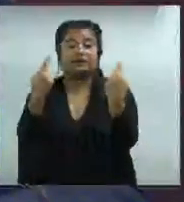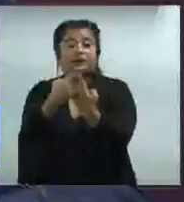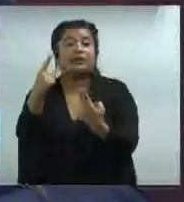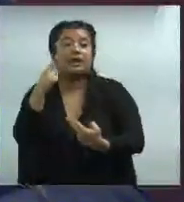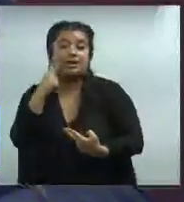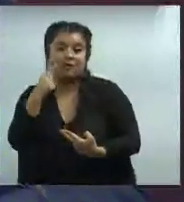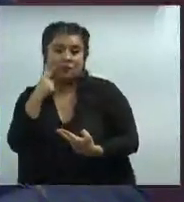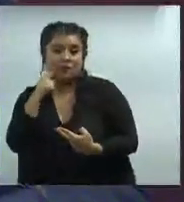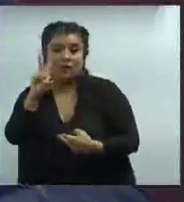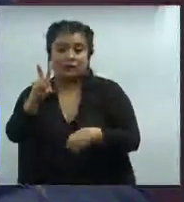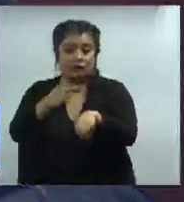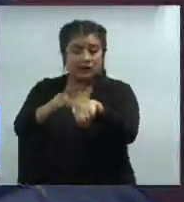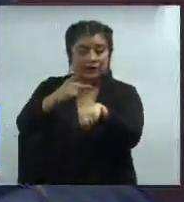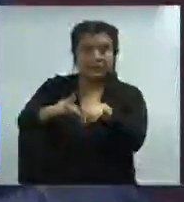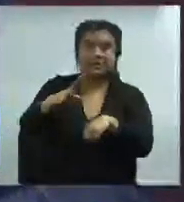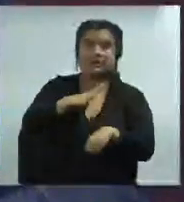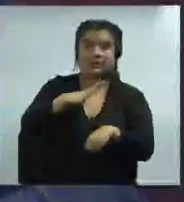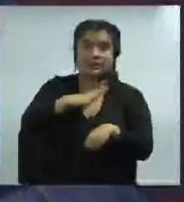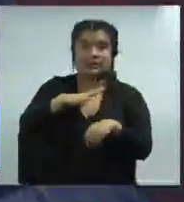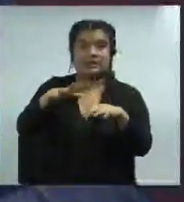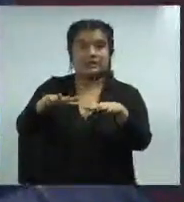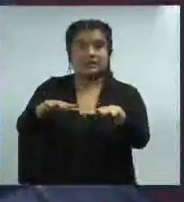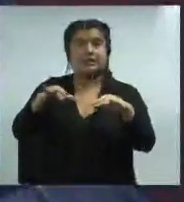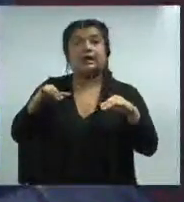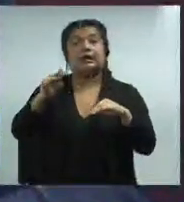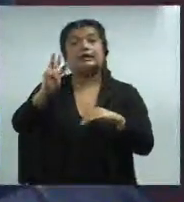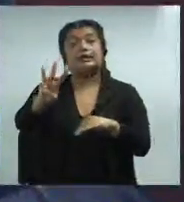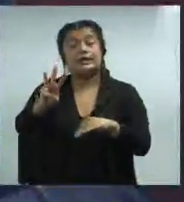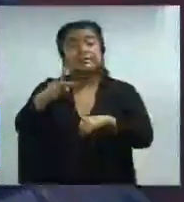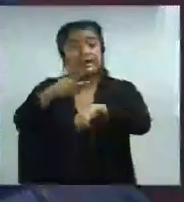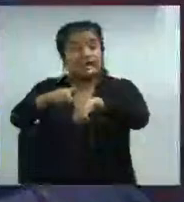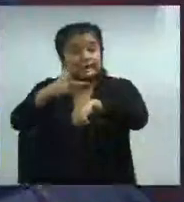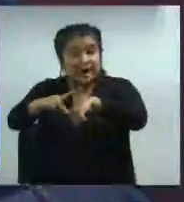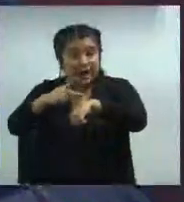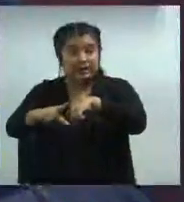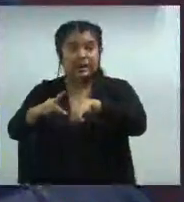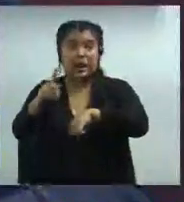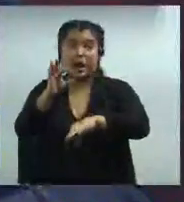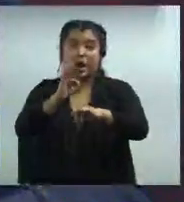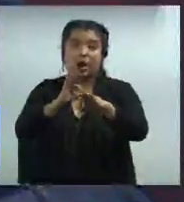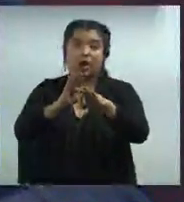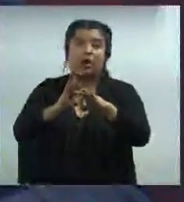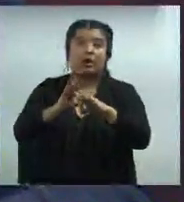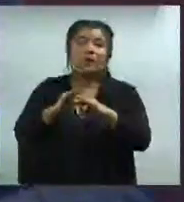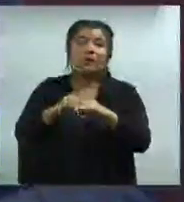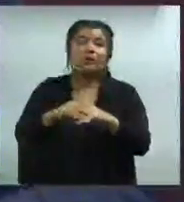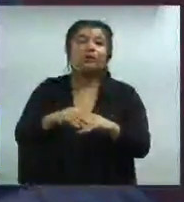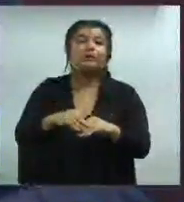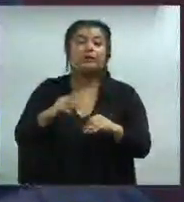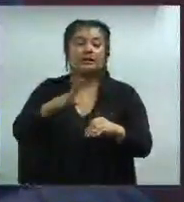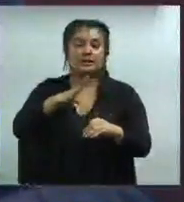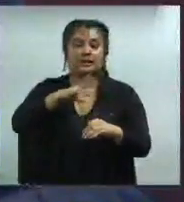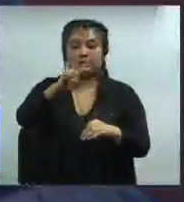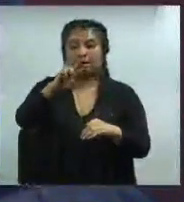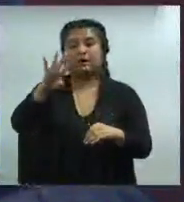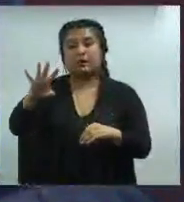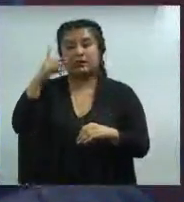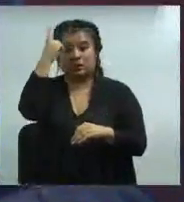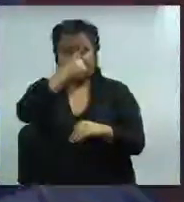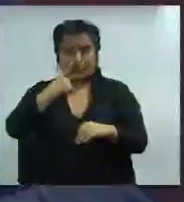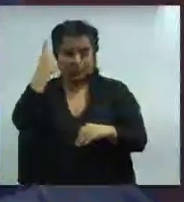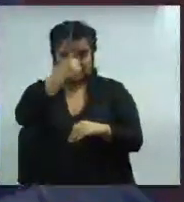tarde, tuviéramos que tener los plenos a partir de las 3 o 4 de la tarde como mínimo para poder tener las 24 horas. Solo lo